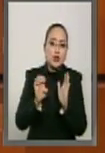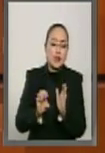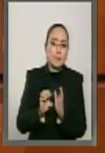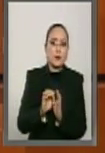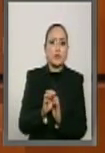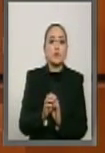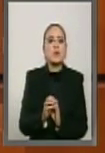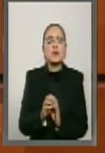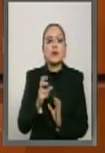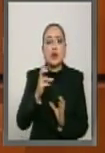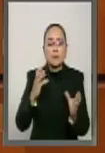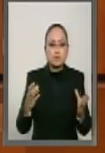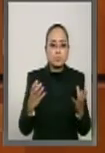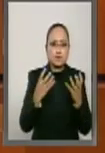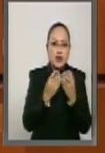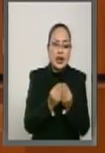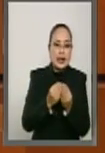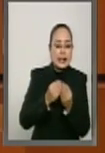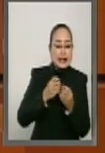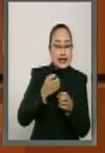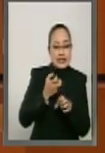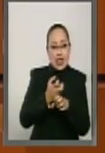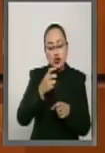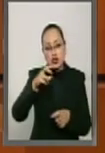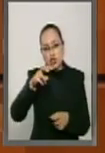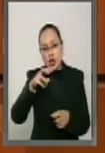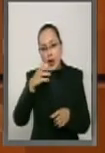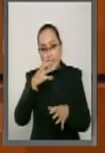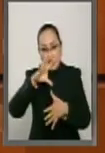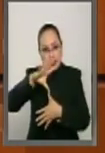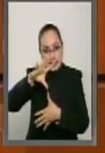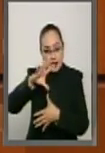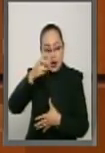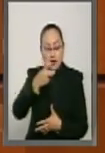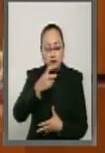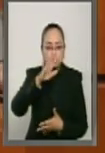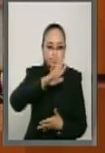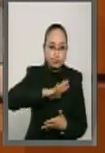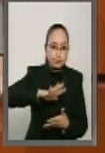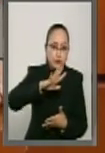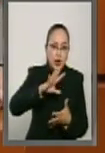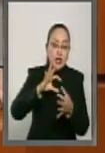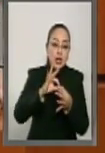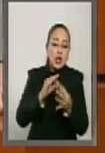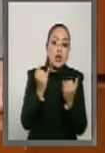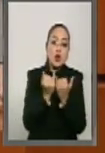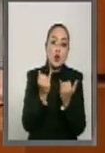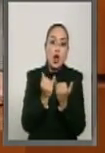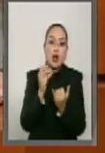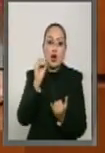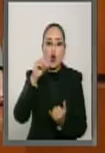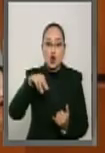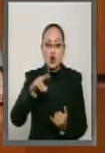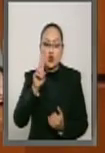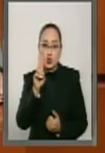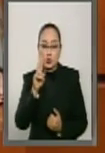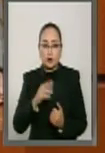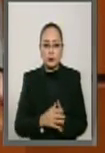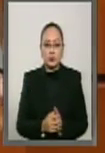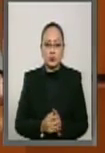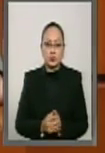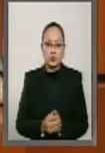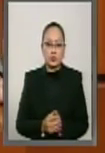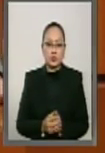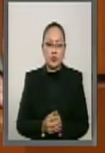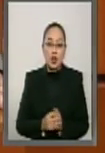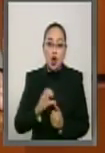Organización de Estados Americanos y la propia Organización de las Naciones Unidas, en su caso.